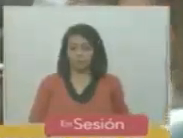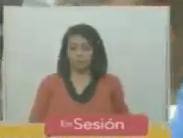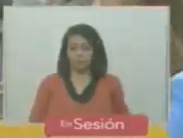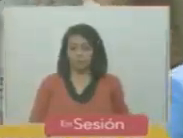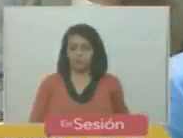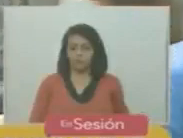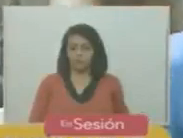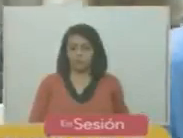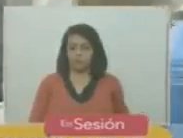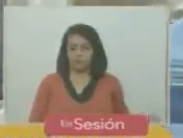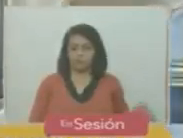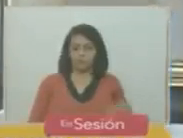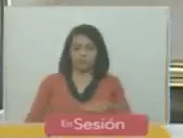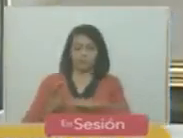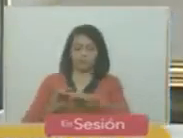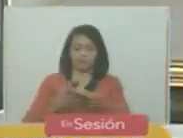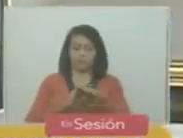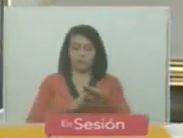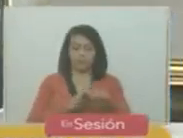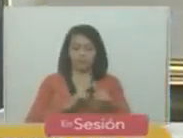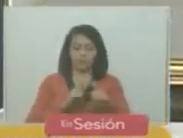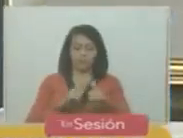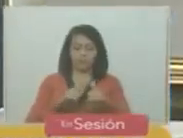Como cada 28 de julio